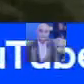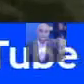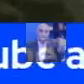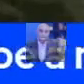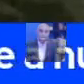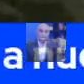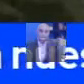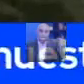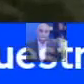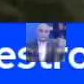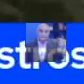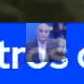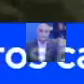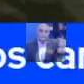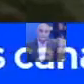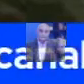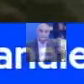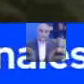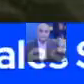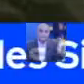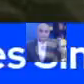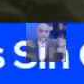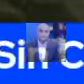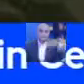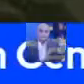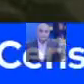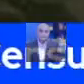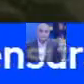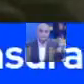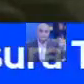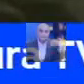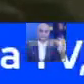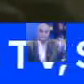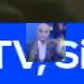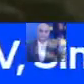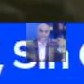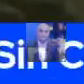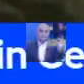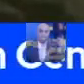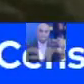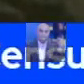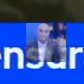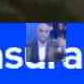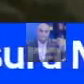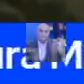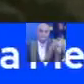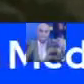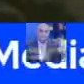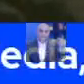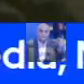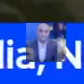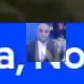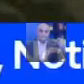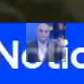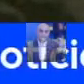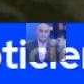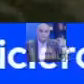tienes dedicado al periodismo, tú que tantos años has andado para arriba y para abajo en